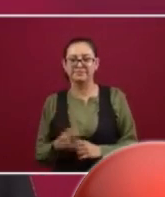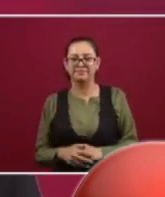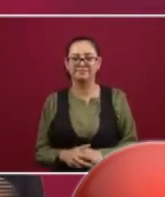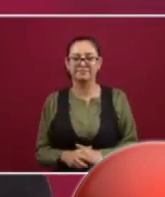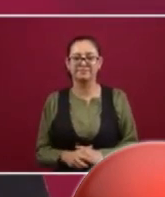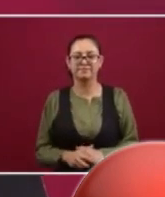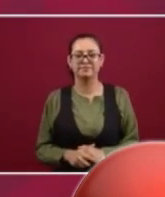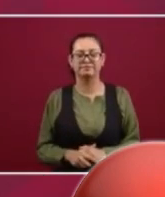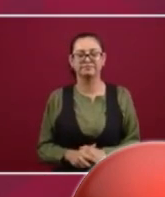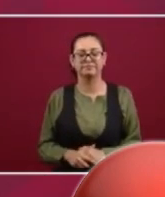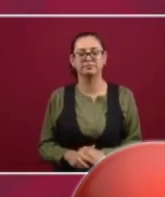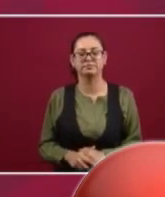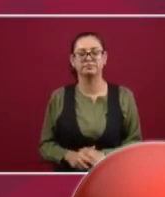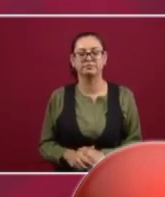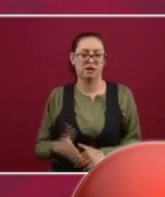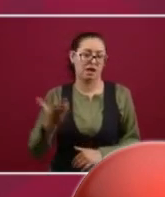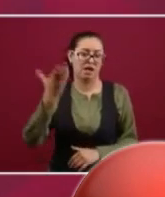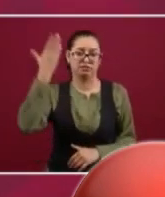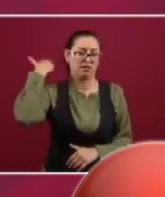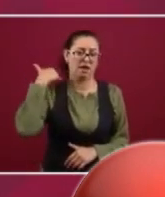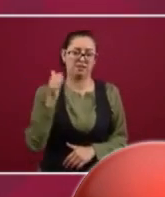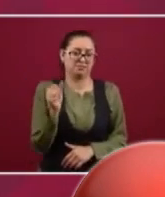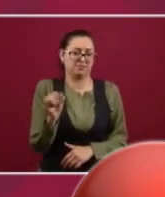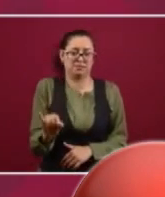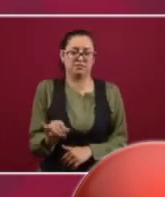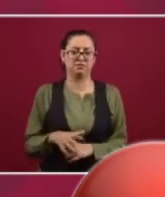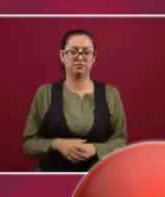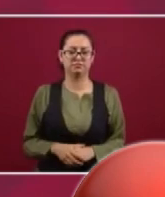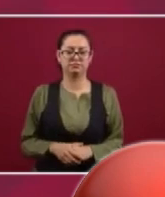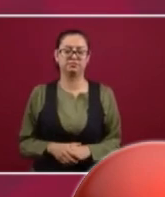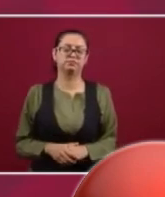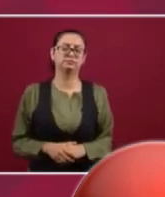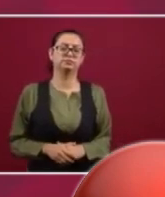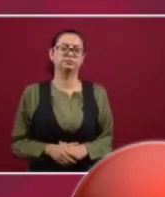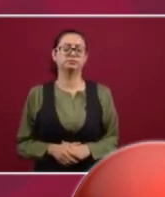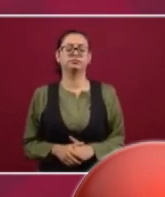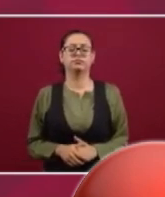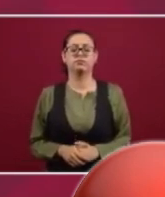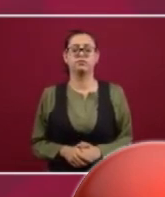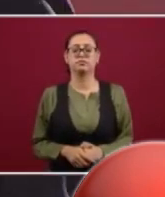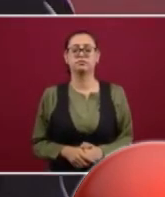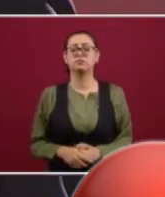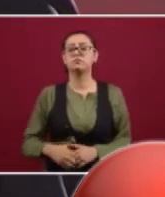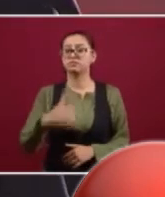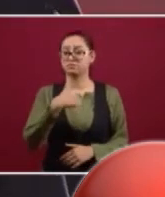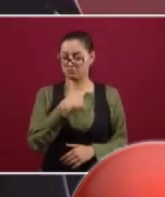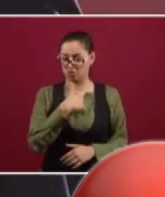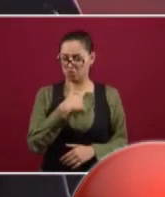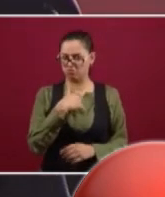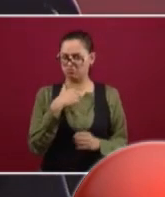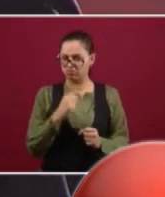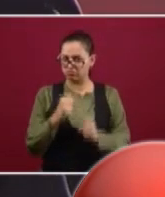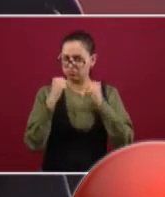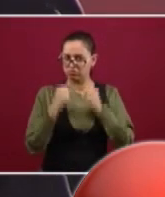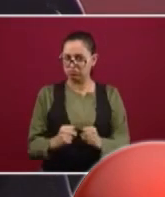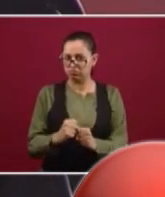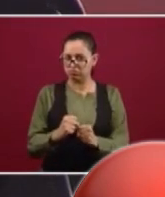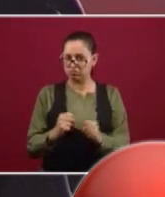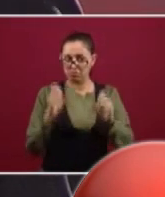entonces podía hablar yo garantizo que eso ya no está pasando